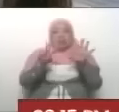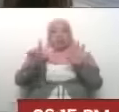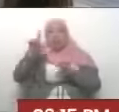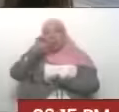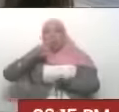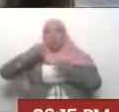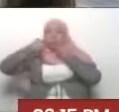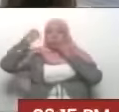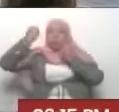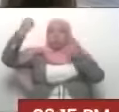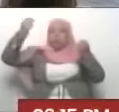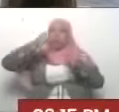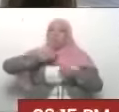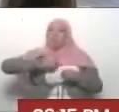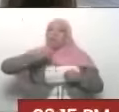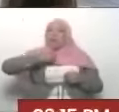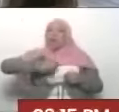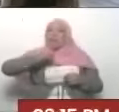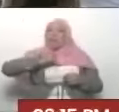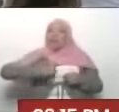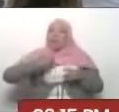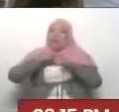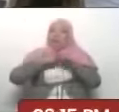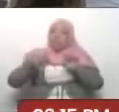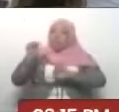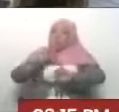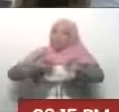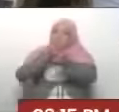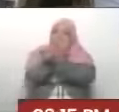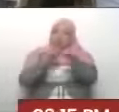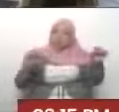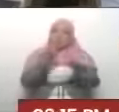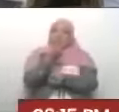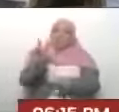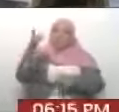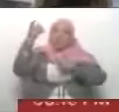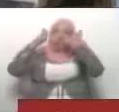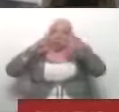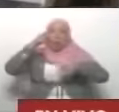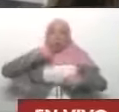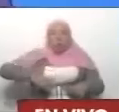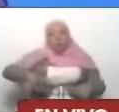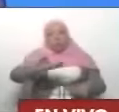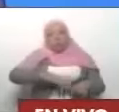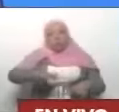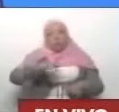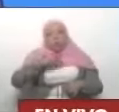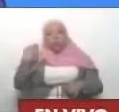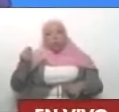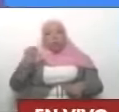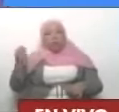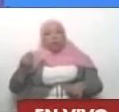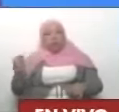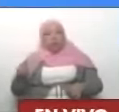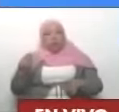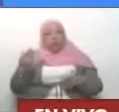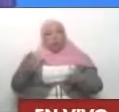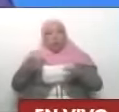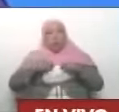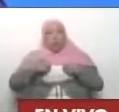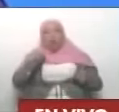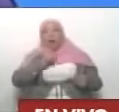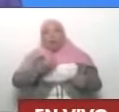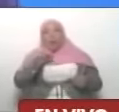de lucha, de resistencia, pero son 25 años de gobierno popular, donde estamos gobernando los que